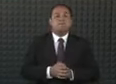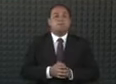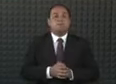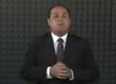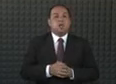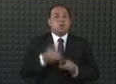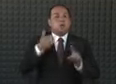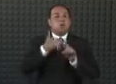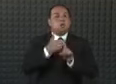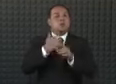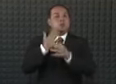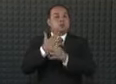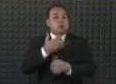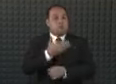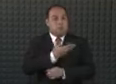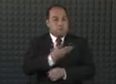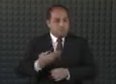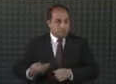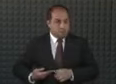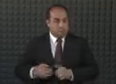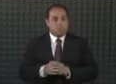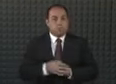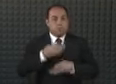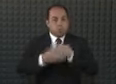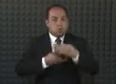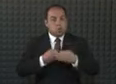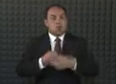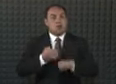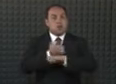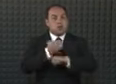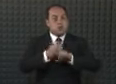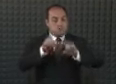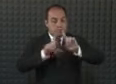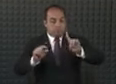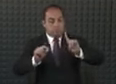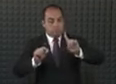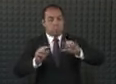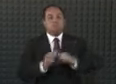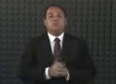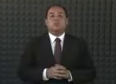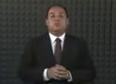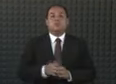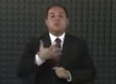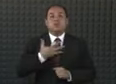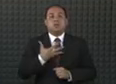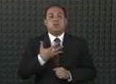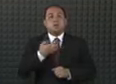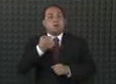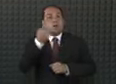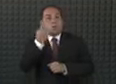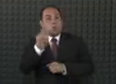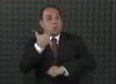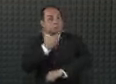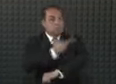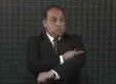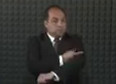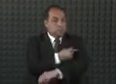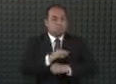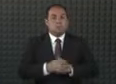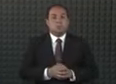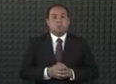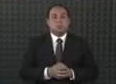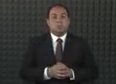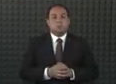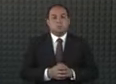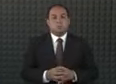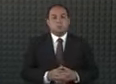el presidente es que todas las entidades de la República, todo el país, tenga por lo menos una dosis y ya